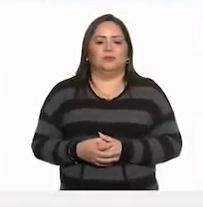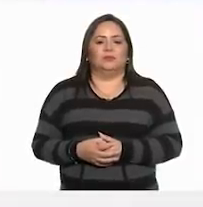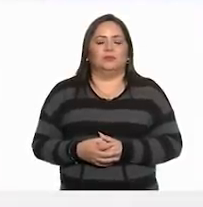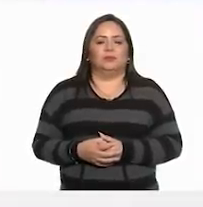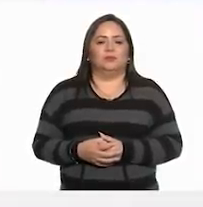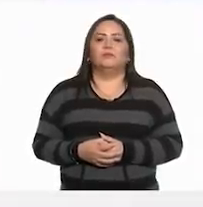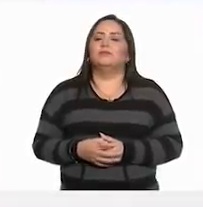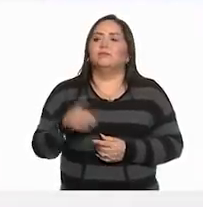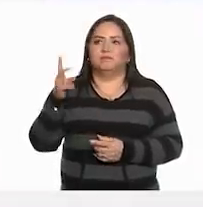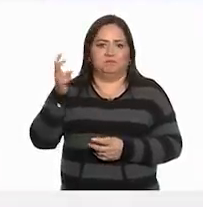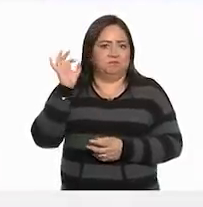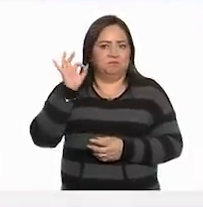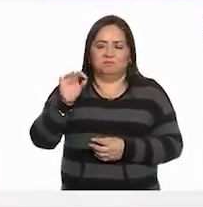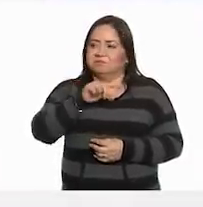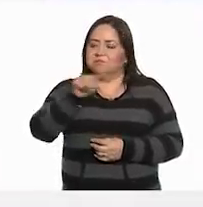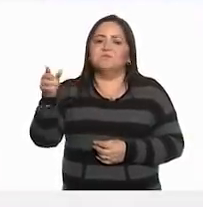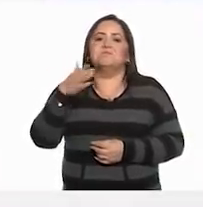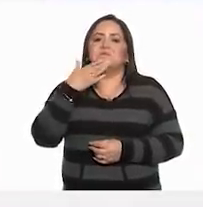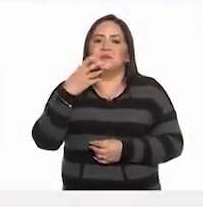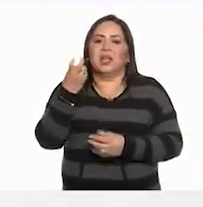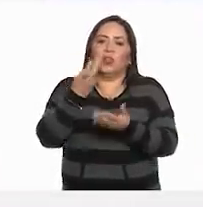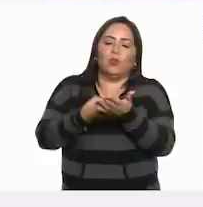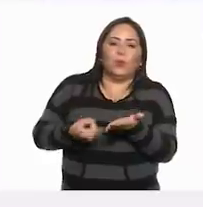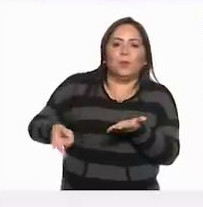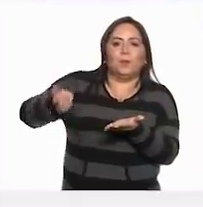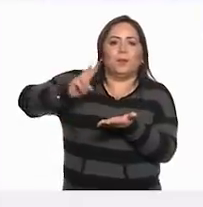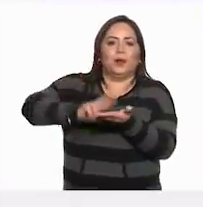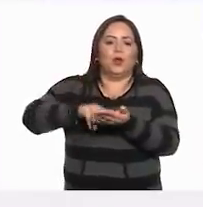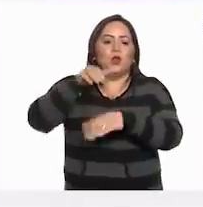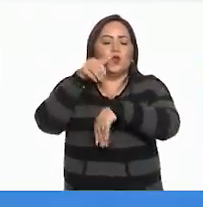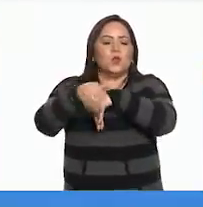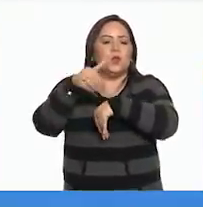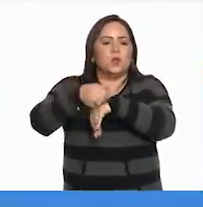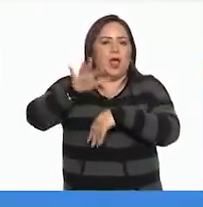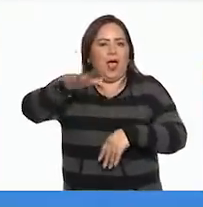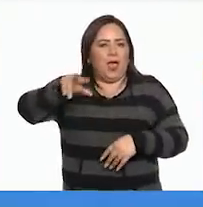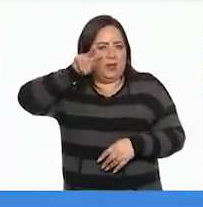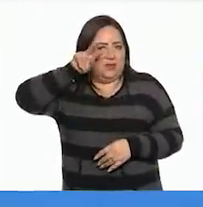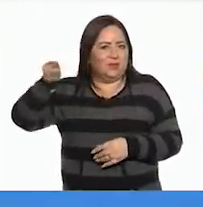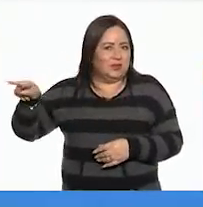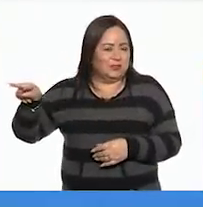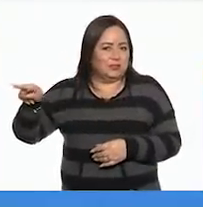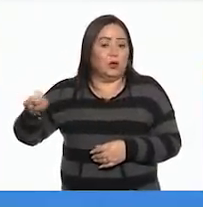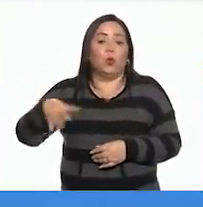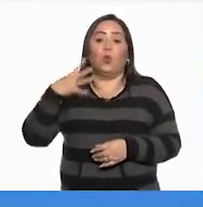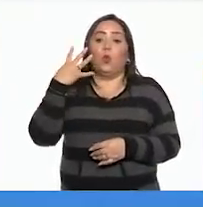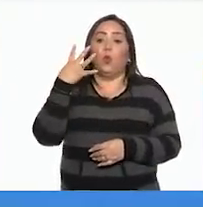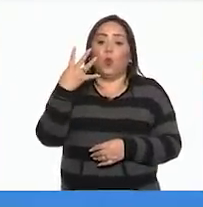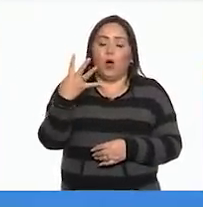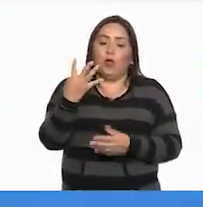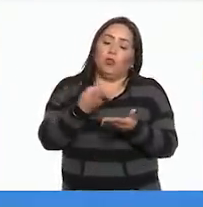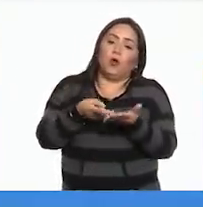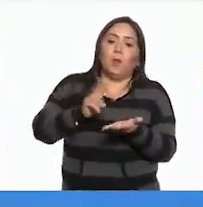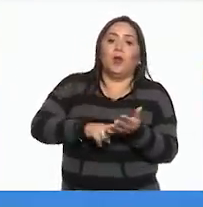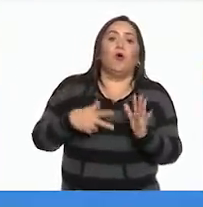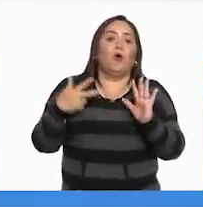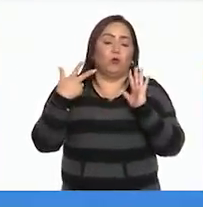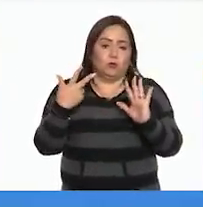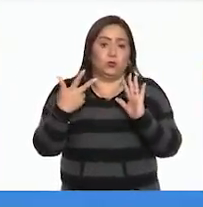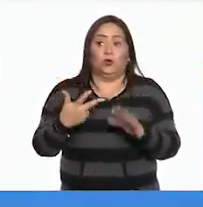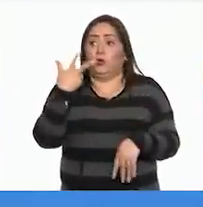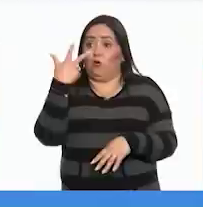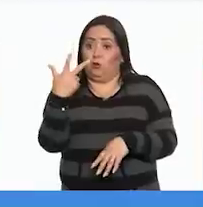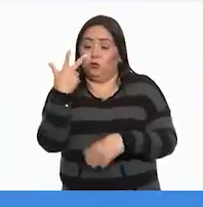Entonces... Efectivamente, se duplica el número, como te puedes dar cuenta. 4, el doble serían 8.